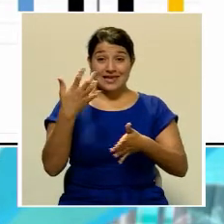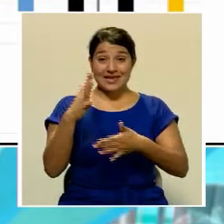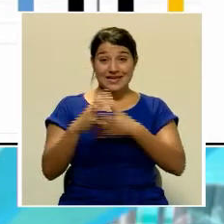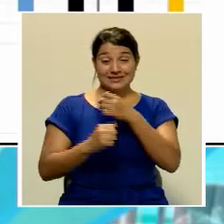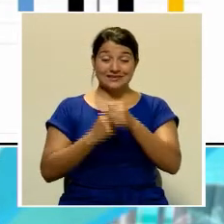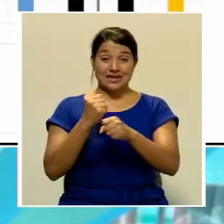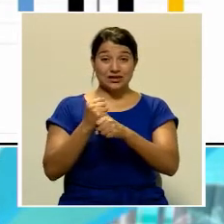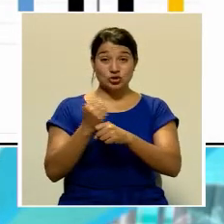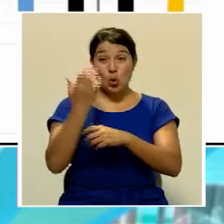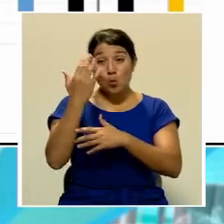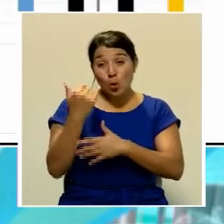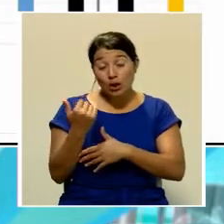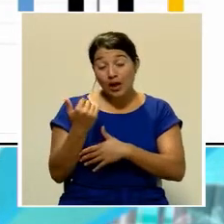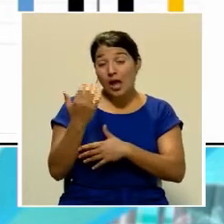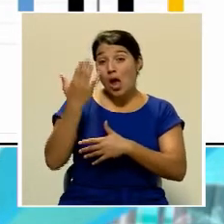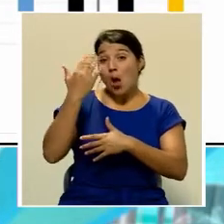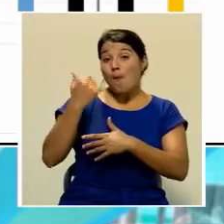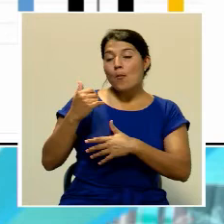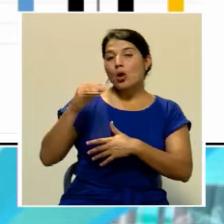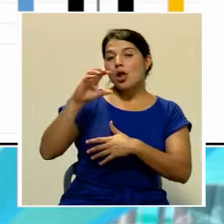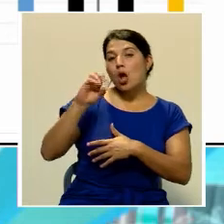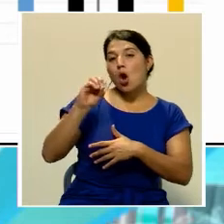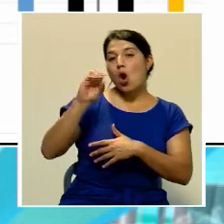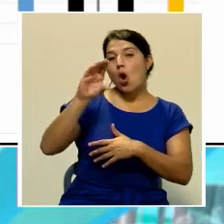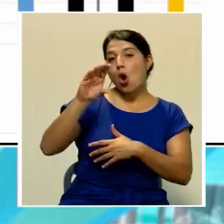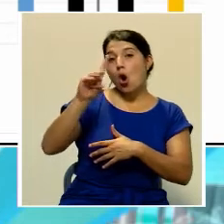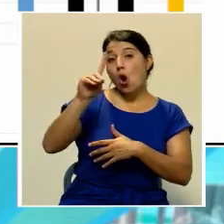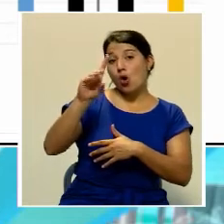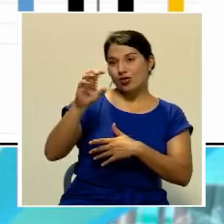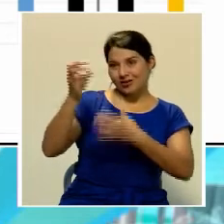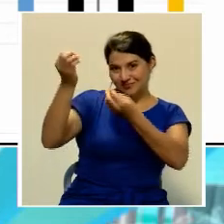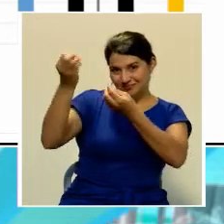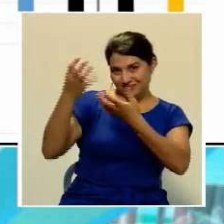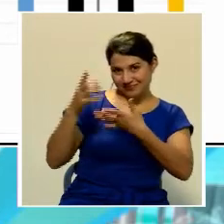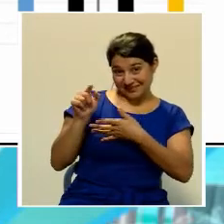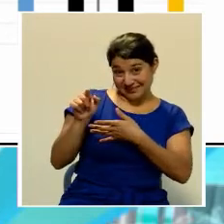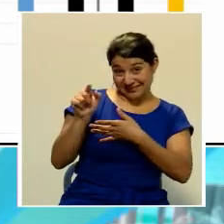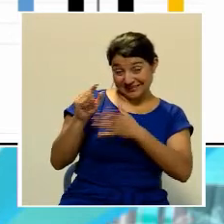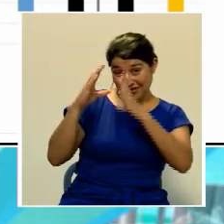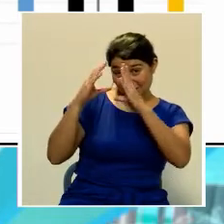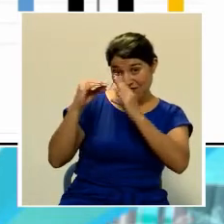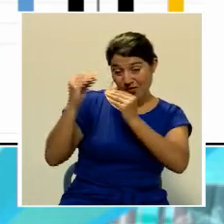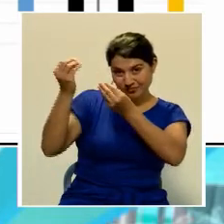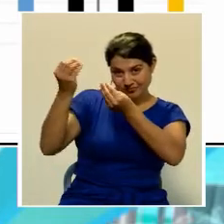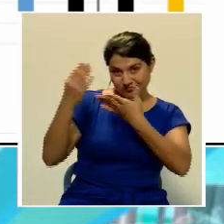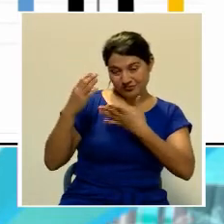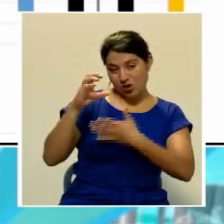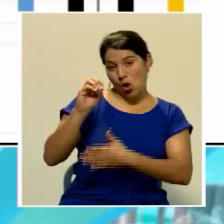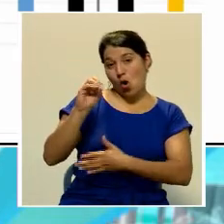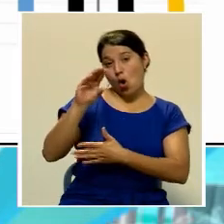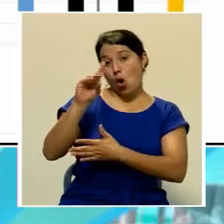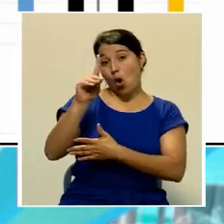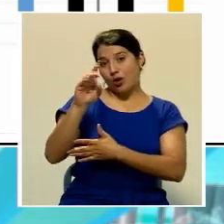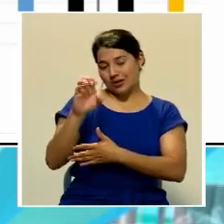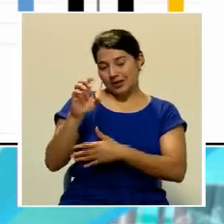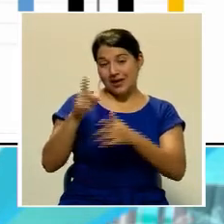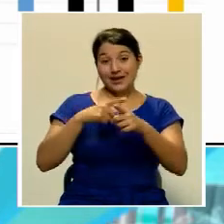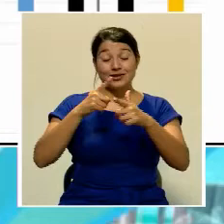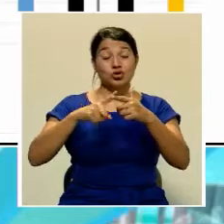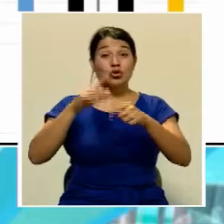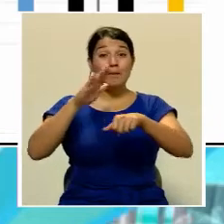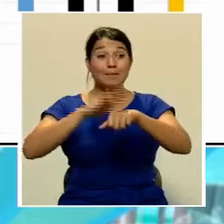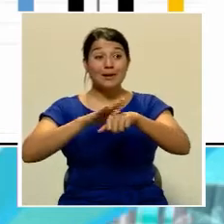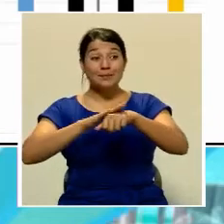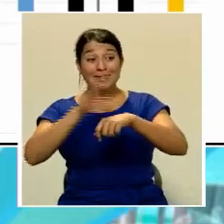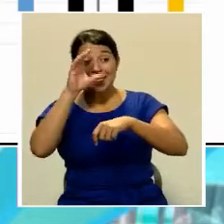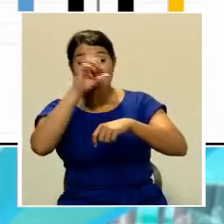datos de la OCDE en ese mismo grupo etario, por ejemplo, que el quintil de ingresos más bajos, o sea, los hogares más